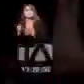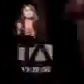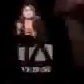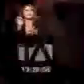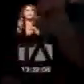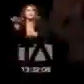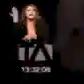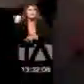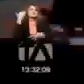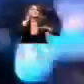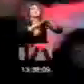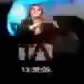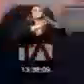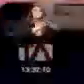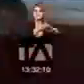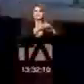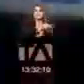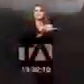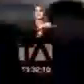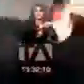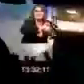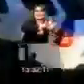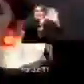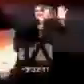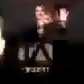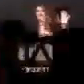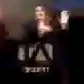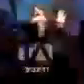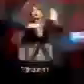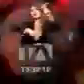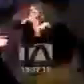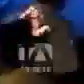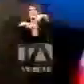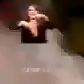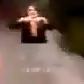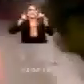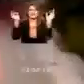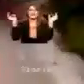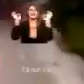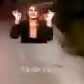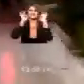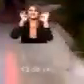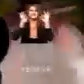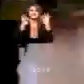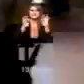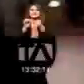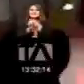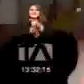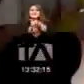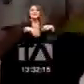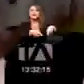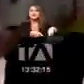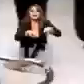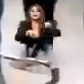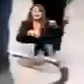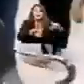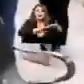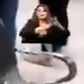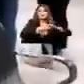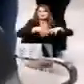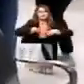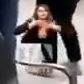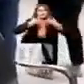Santa Clara, al fallar a favor de la empresa constructora de una hidroeléctrica que se edifica cerca del río Piatúa. La comunidad apeló